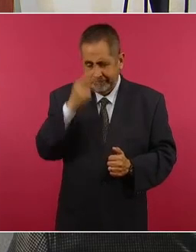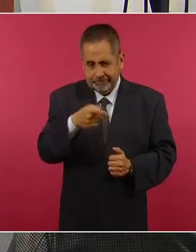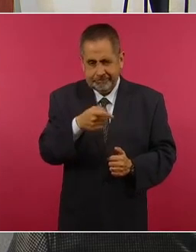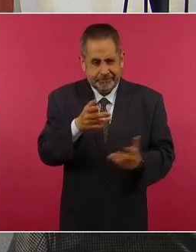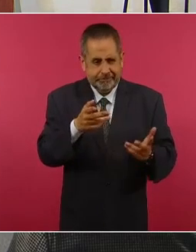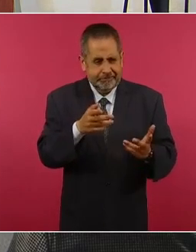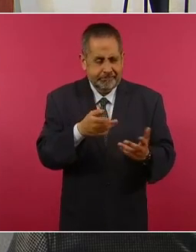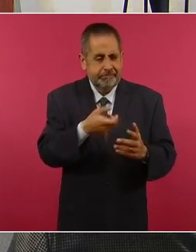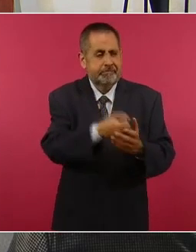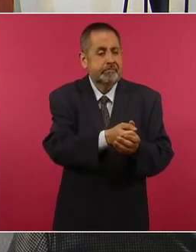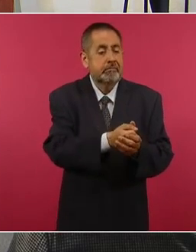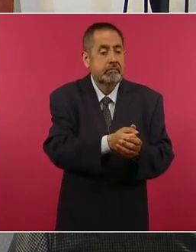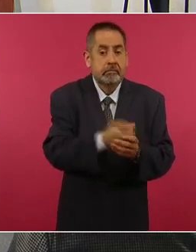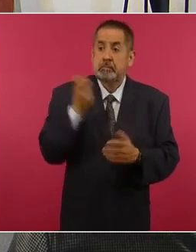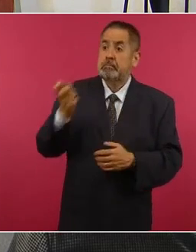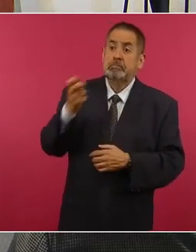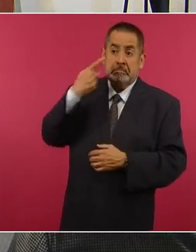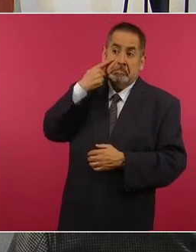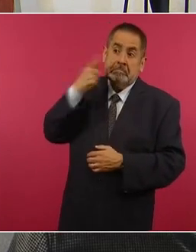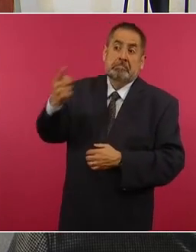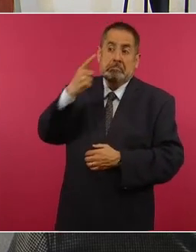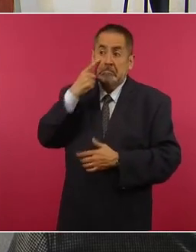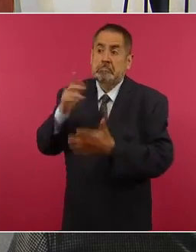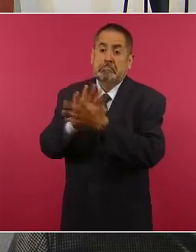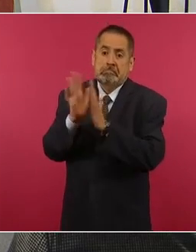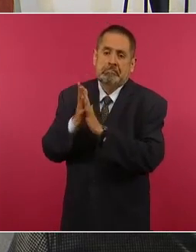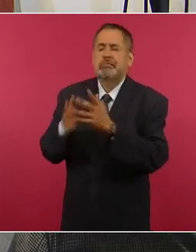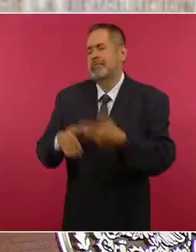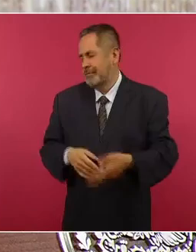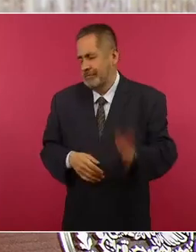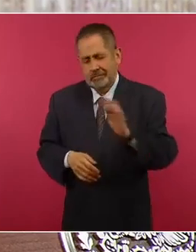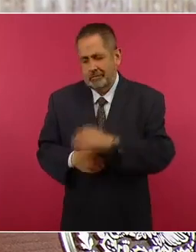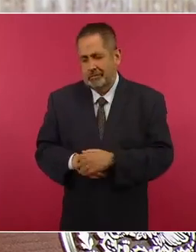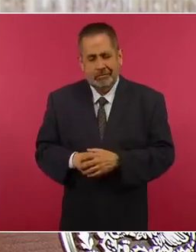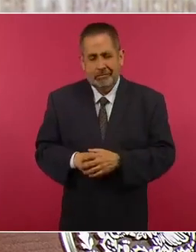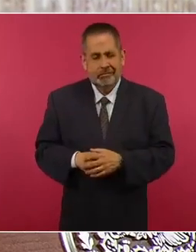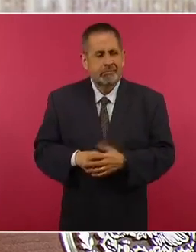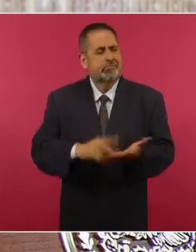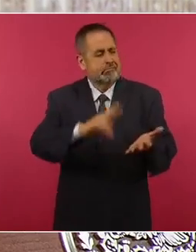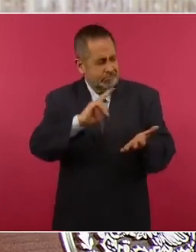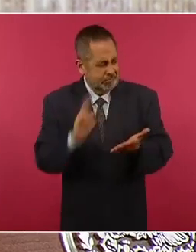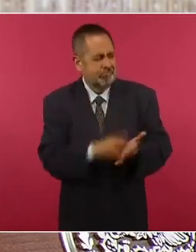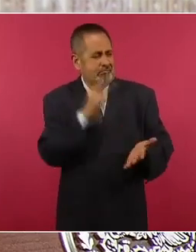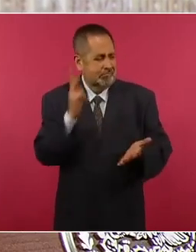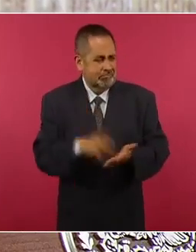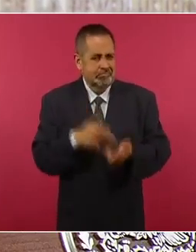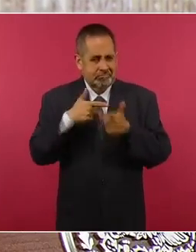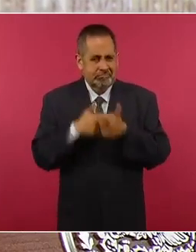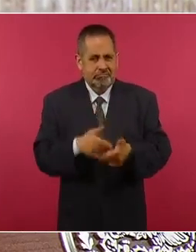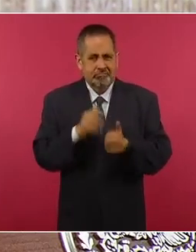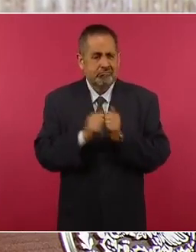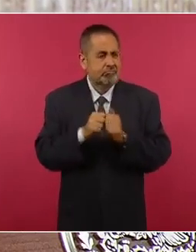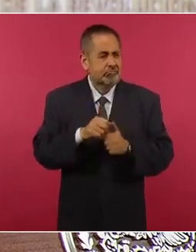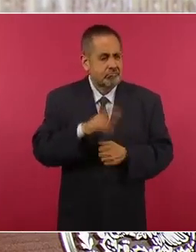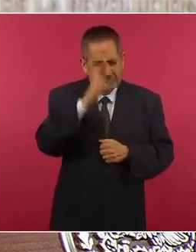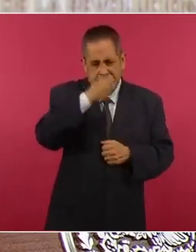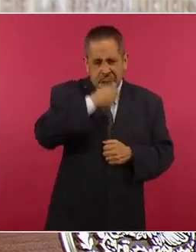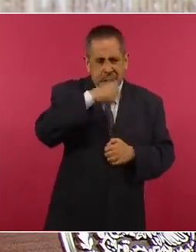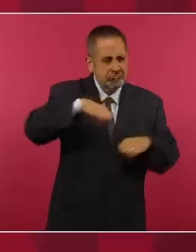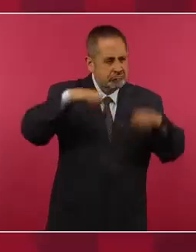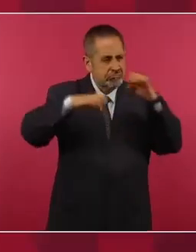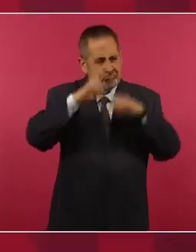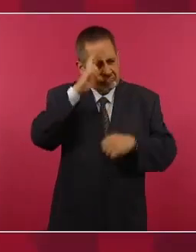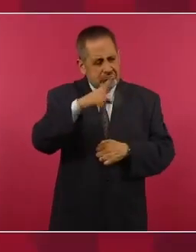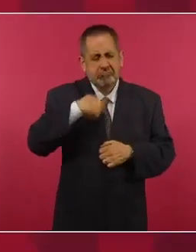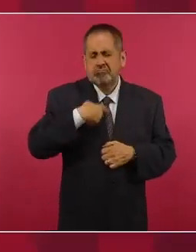Guzmán Loera, no, pues eso lo volvería a hacer, ya lo he dicho, que respeto mucho a los adultos,